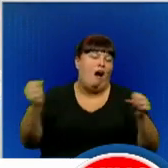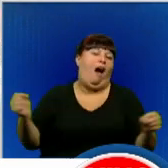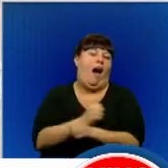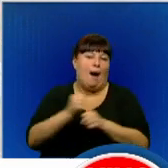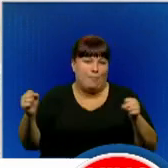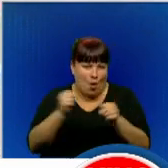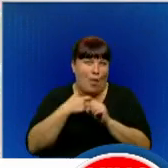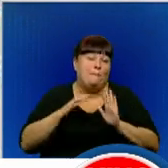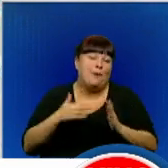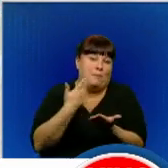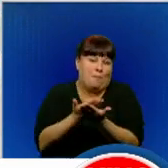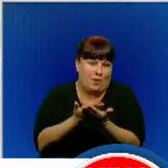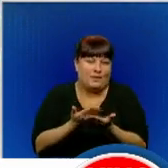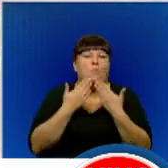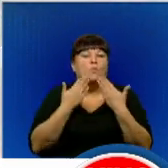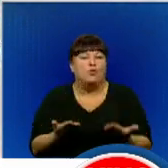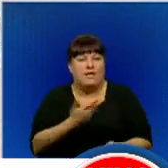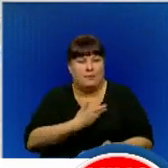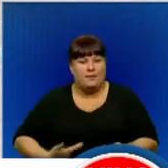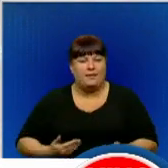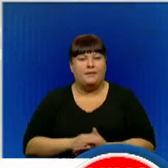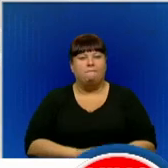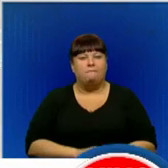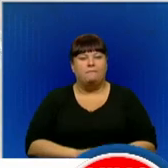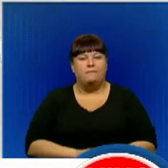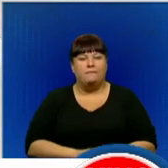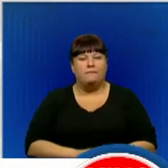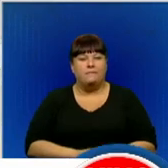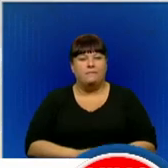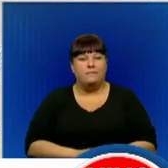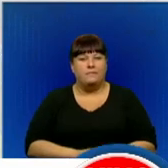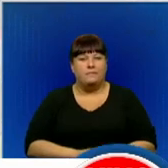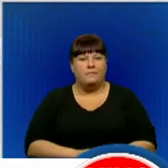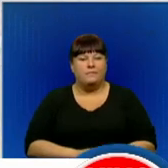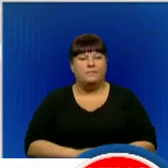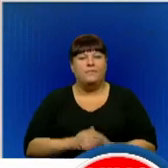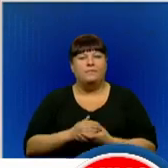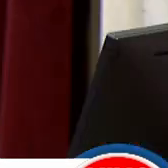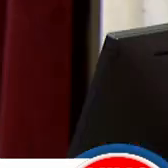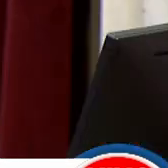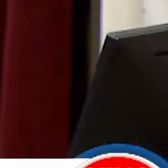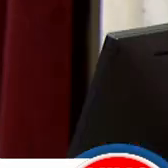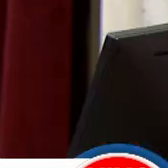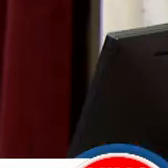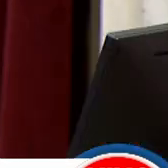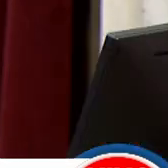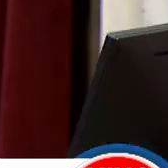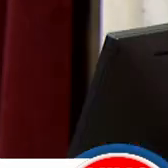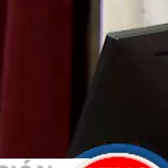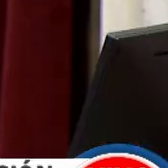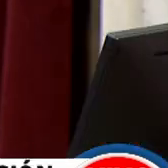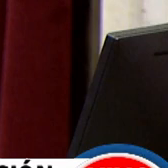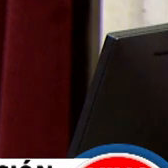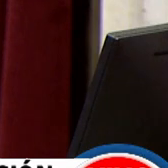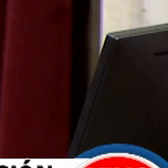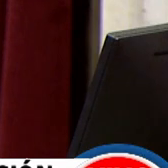que estamos proponiendo muchas gracias señor presidente gracias diputado carlos heller en